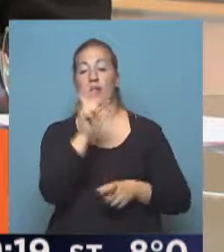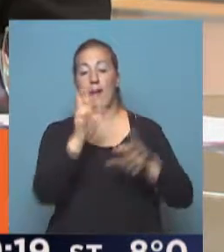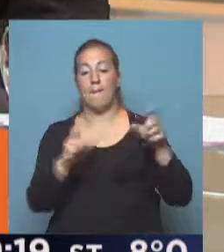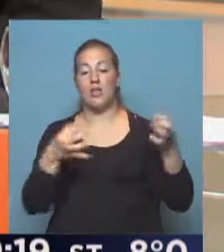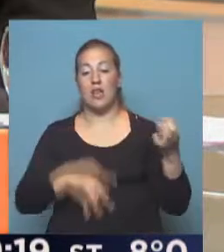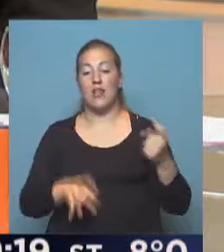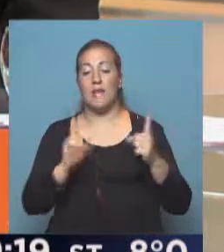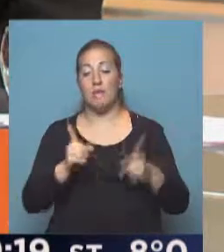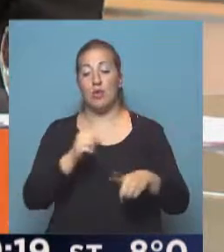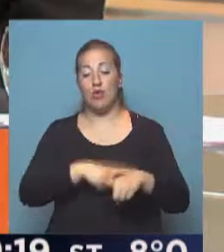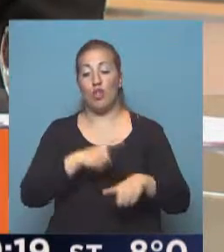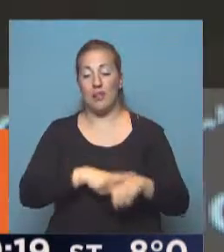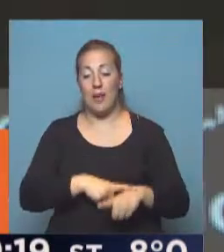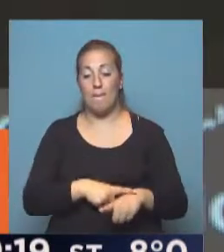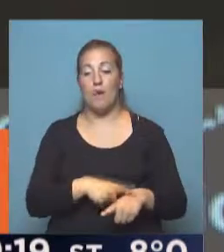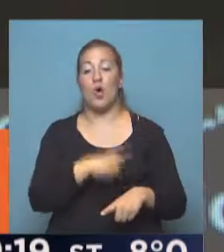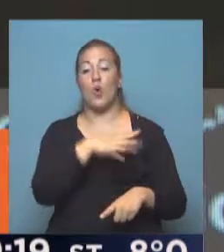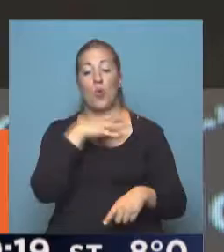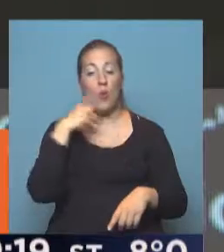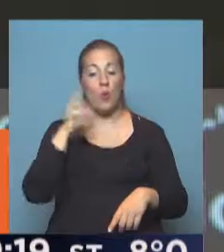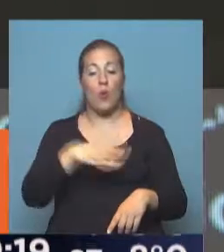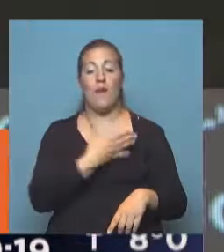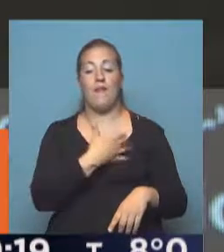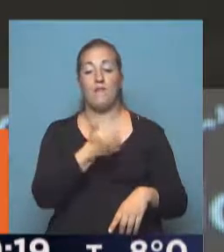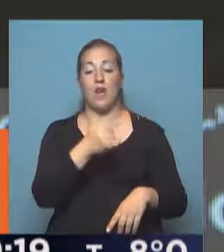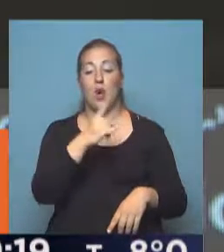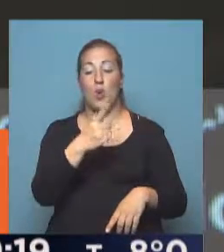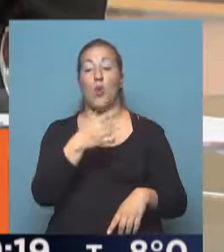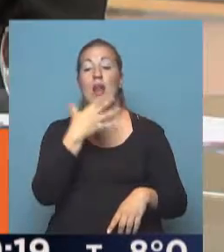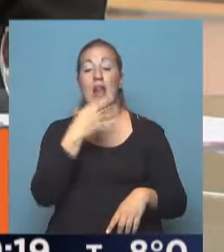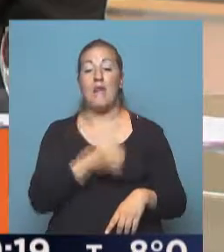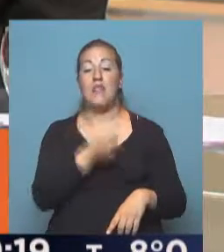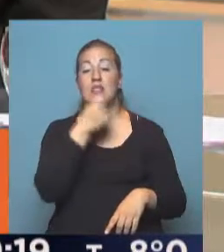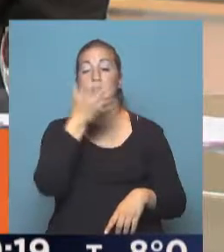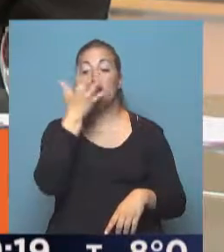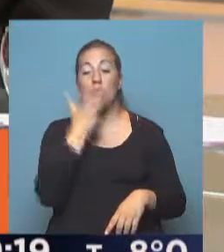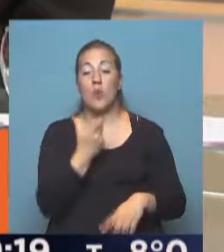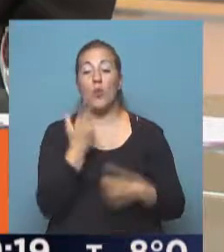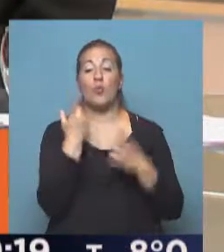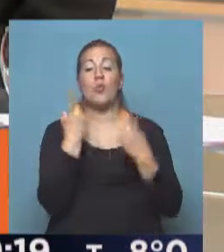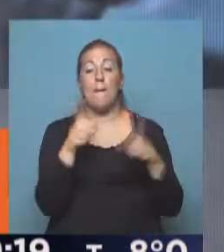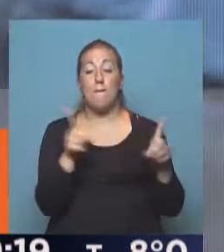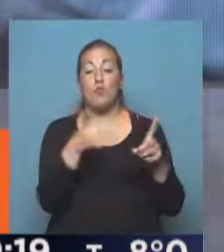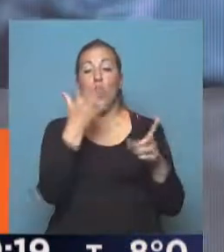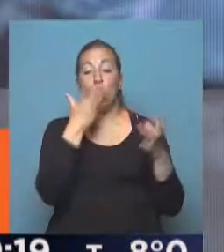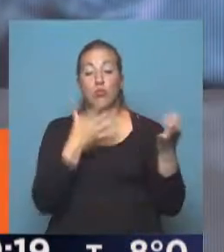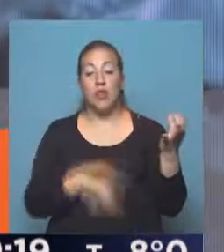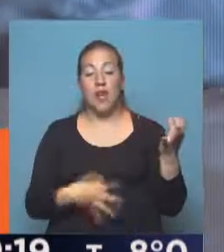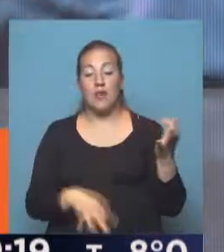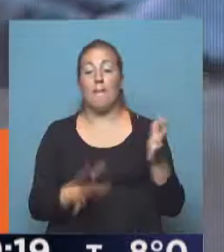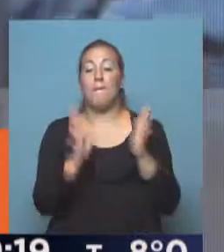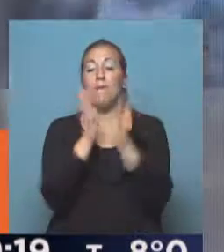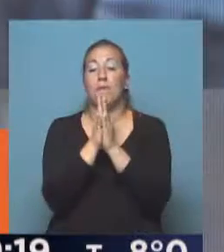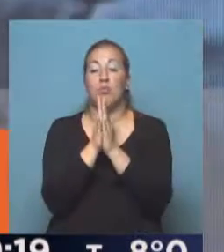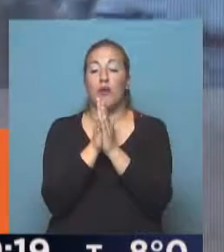mismo tiempo entre ellos juan falú la verdad que si te gusta la música y propiamente la guitarra no te lo deberías perder nada por favor una cosita